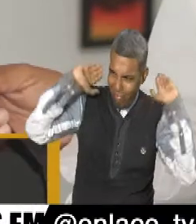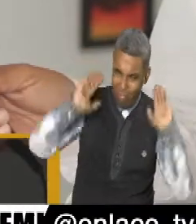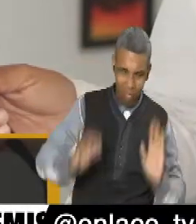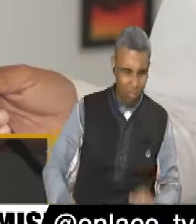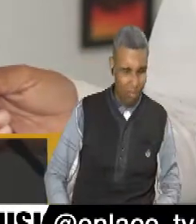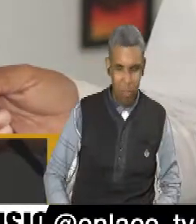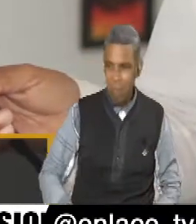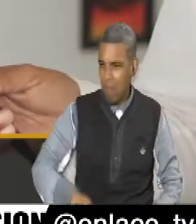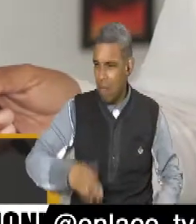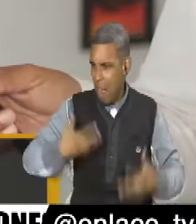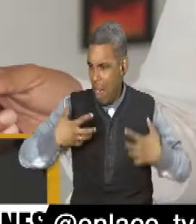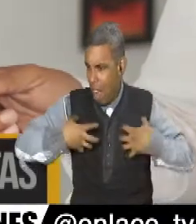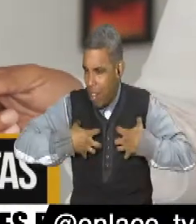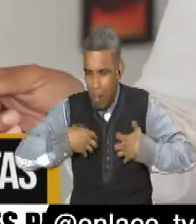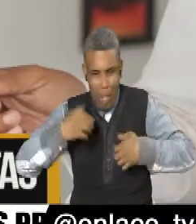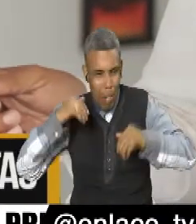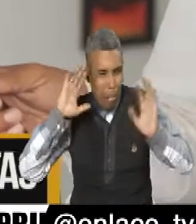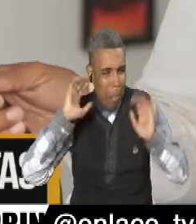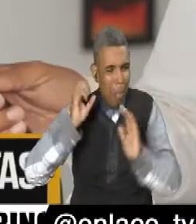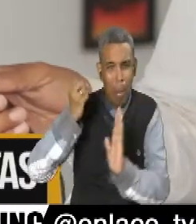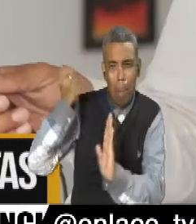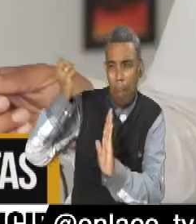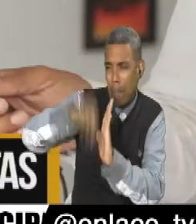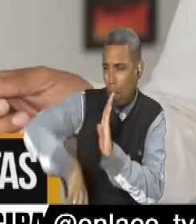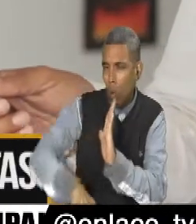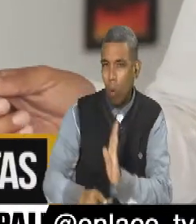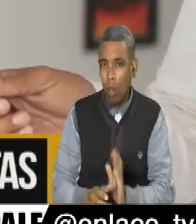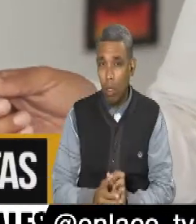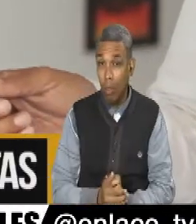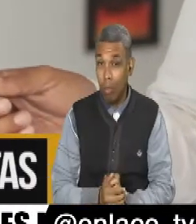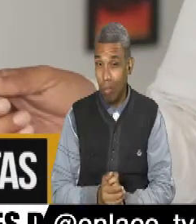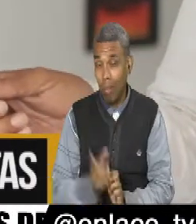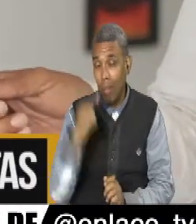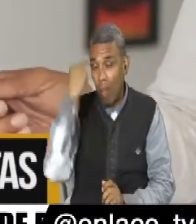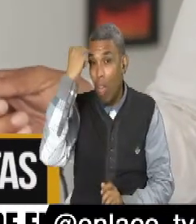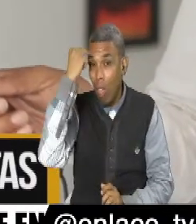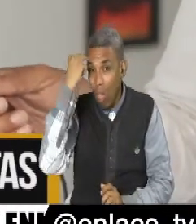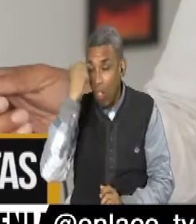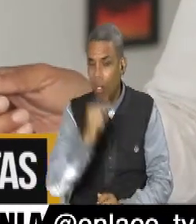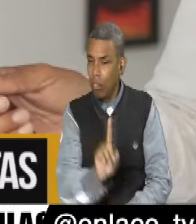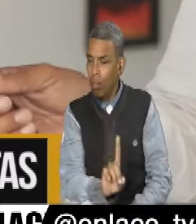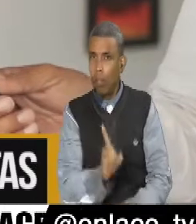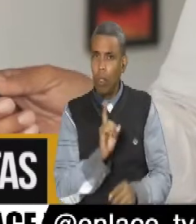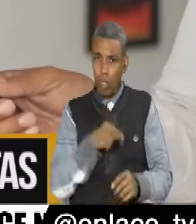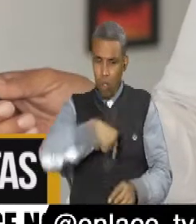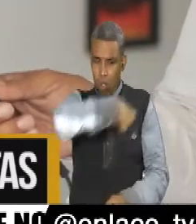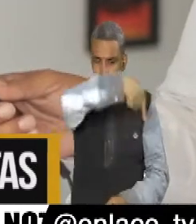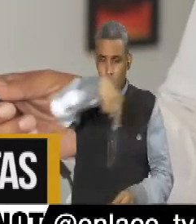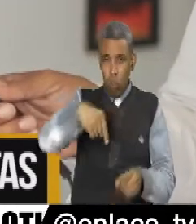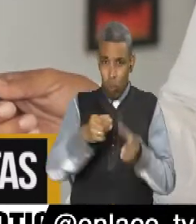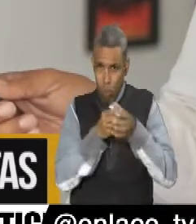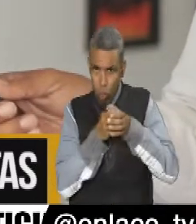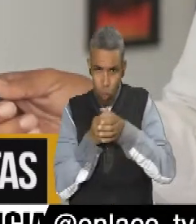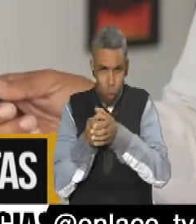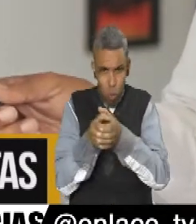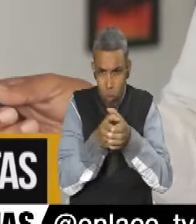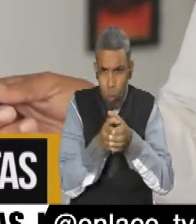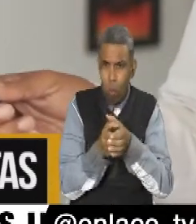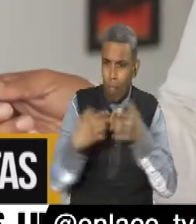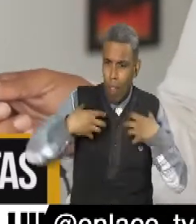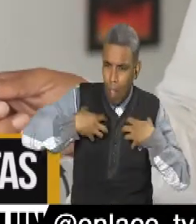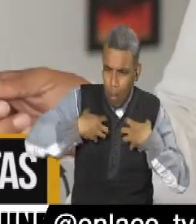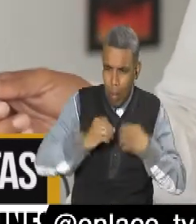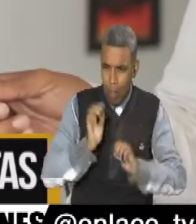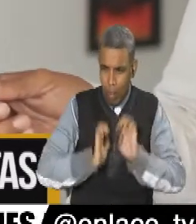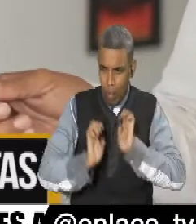de Animales, la Junta en Barranca Bermeja, está todos los días en los barrios, con las comunidades, hablando sobre esta nueva ley de